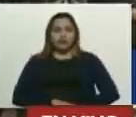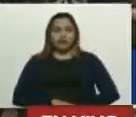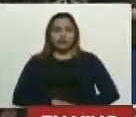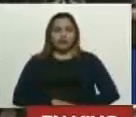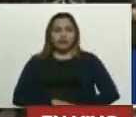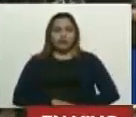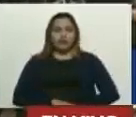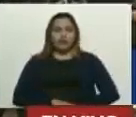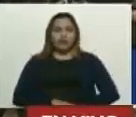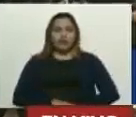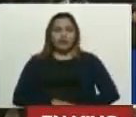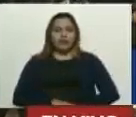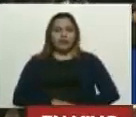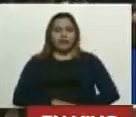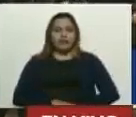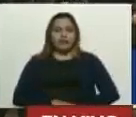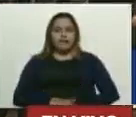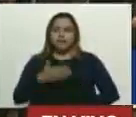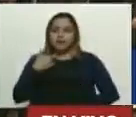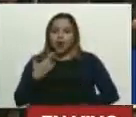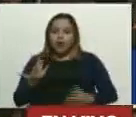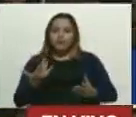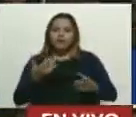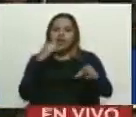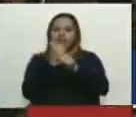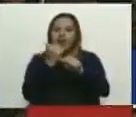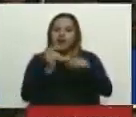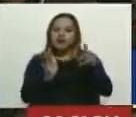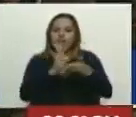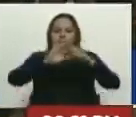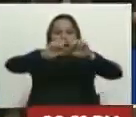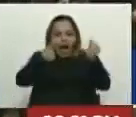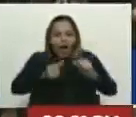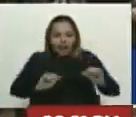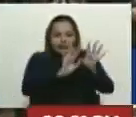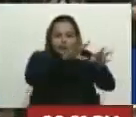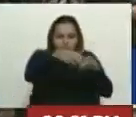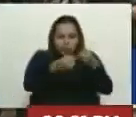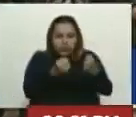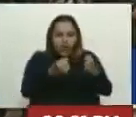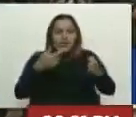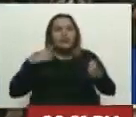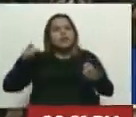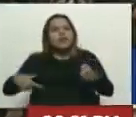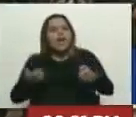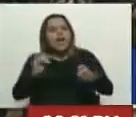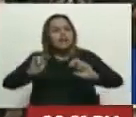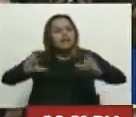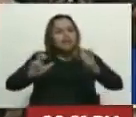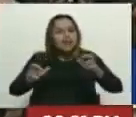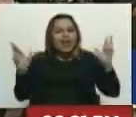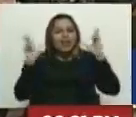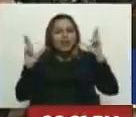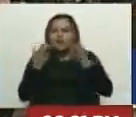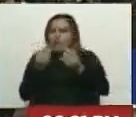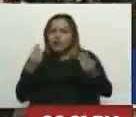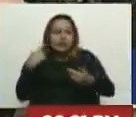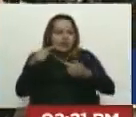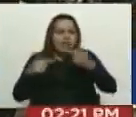COATS, soy artista plástico, llevo un programa de radio, o sea, tengo muchísimas cosas, así como lo